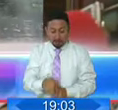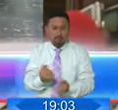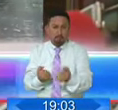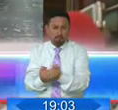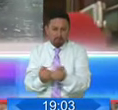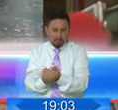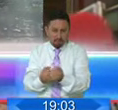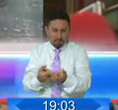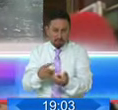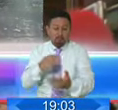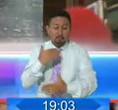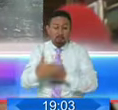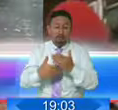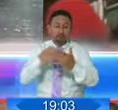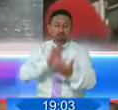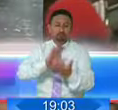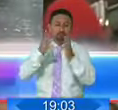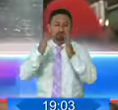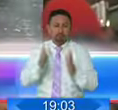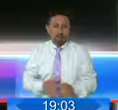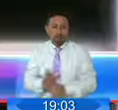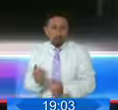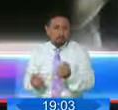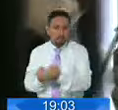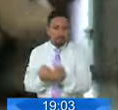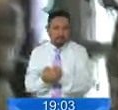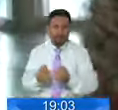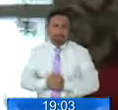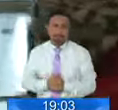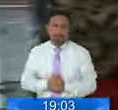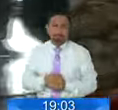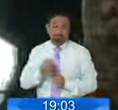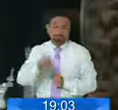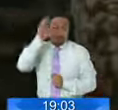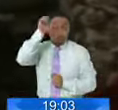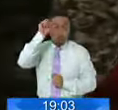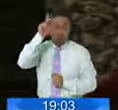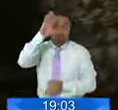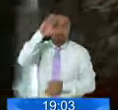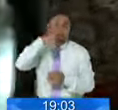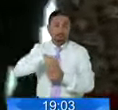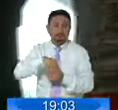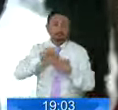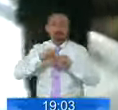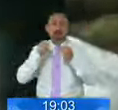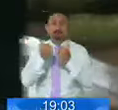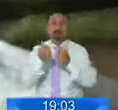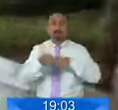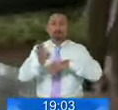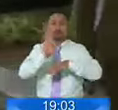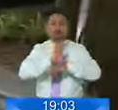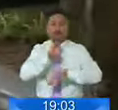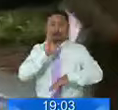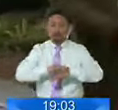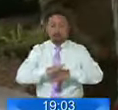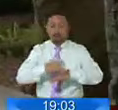Ciudadana, fortaleciendo lo que hemos hecho ahí. Son las reacciones que se generan en la Asamblea Nacional tras las